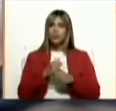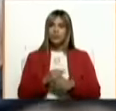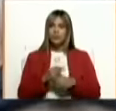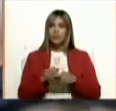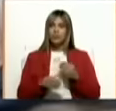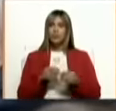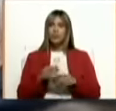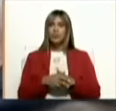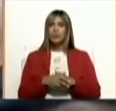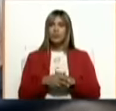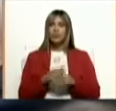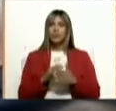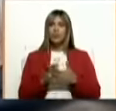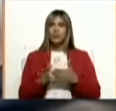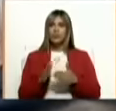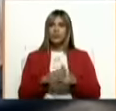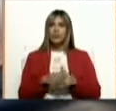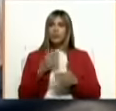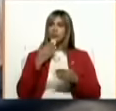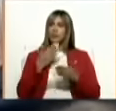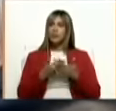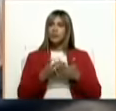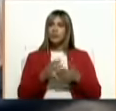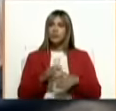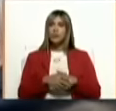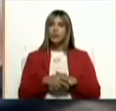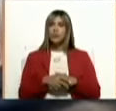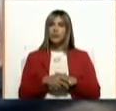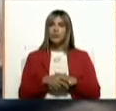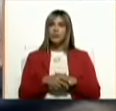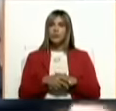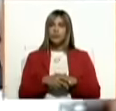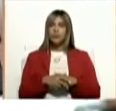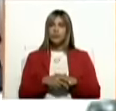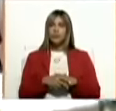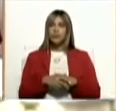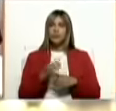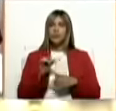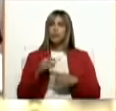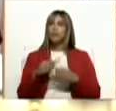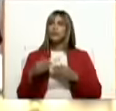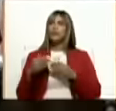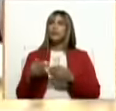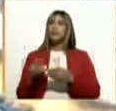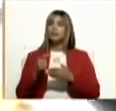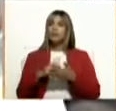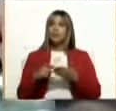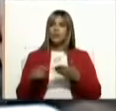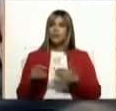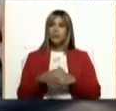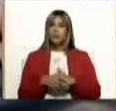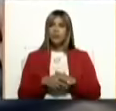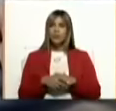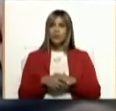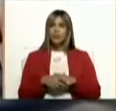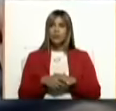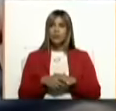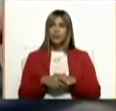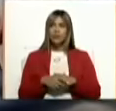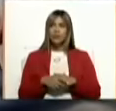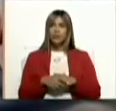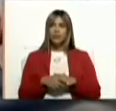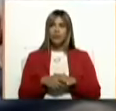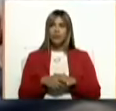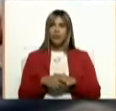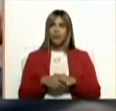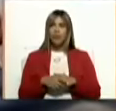hacer sobre la solicitud que presenta y seguidamente hacer entrega del escrito de amparo.